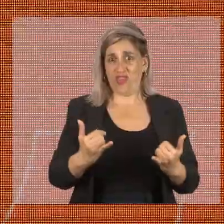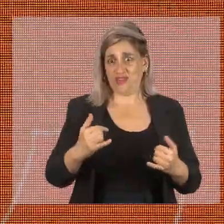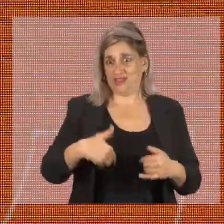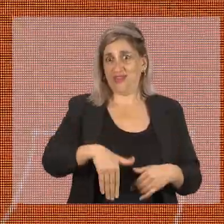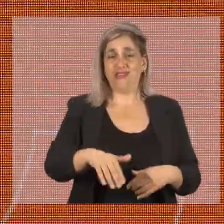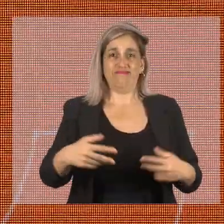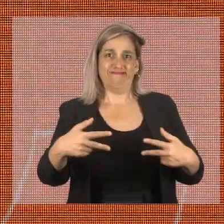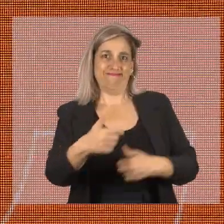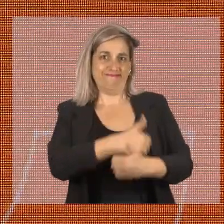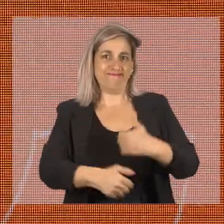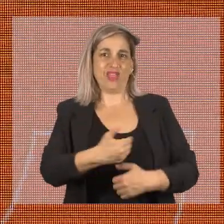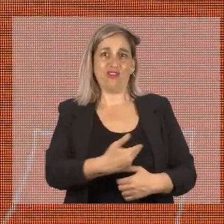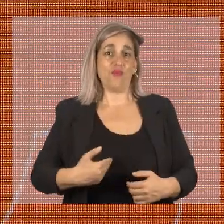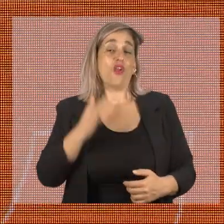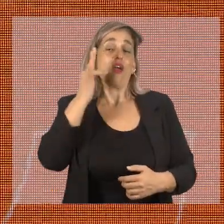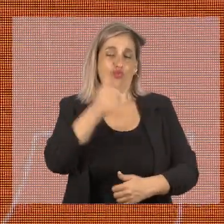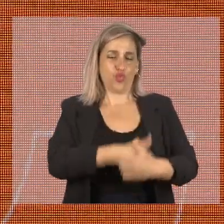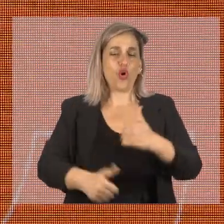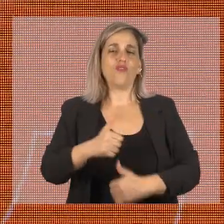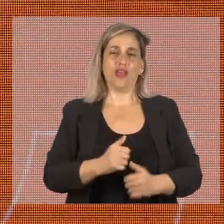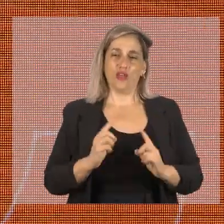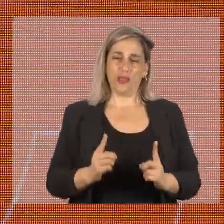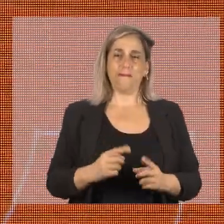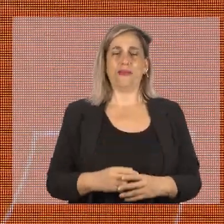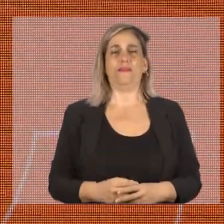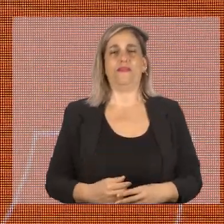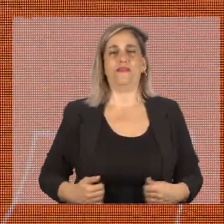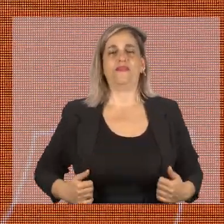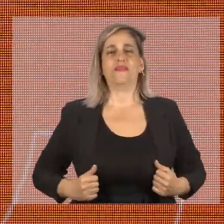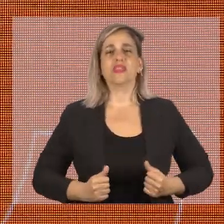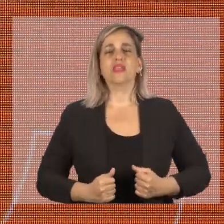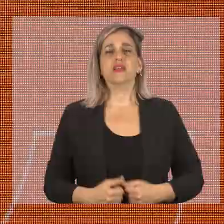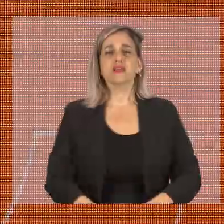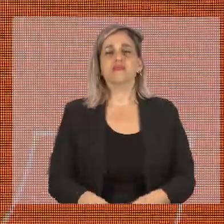en lo que a mí respecta y al próximo gobierno y así sucesivamente.